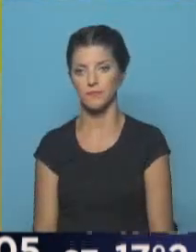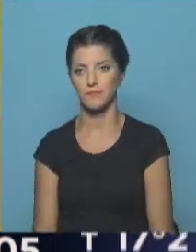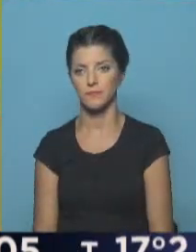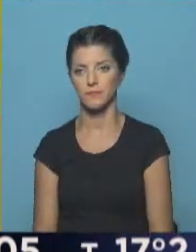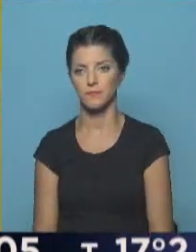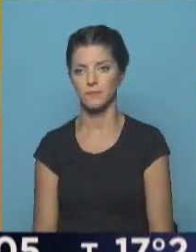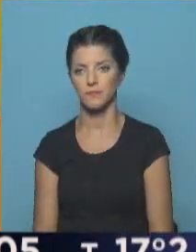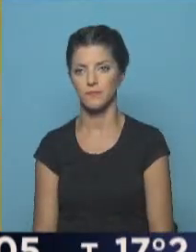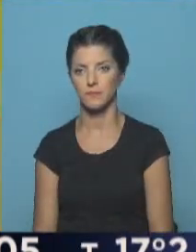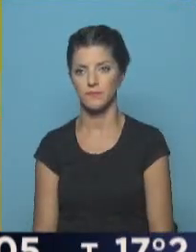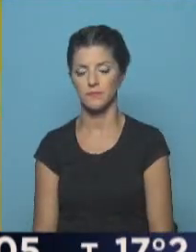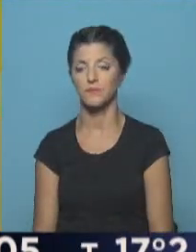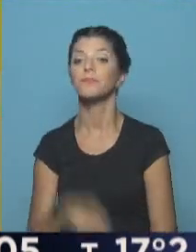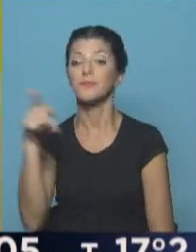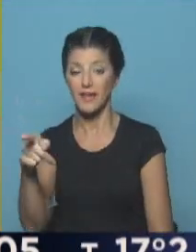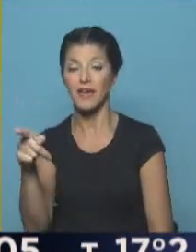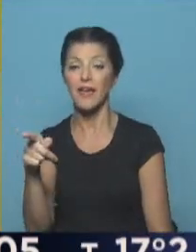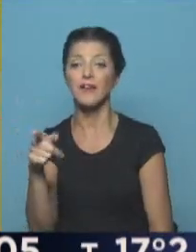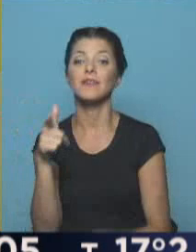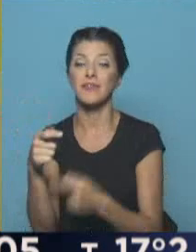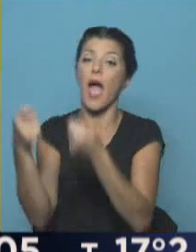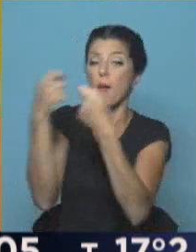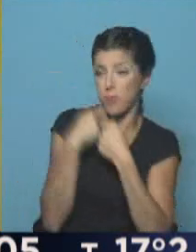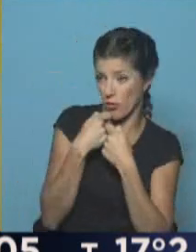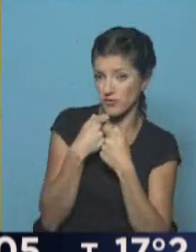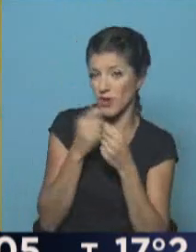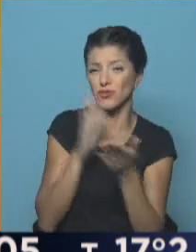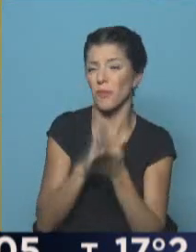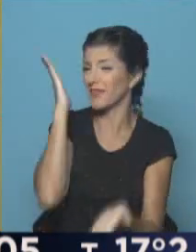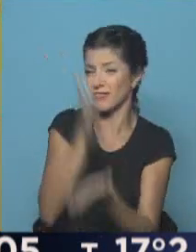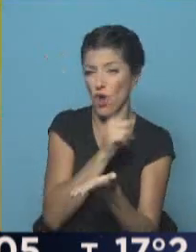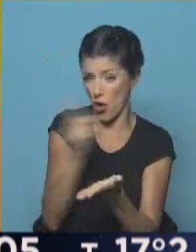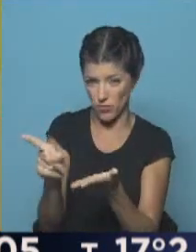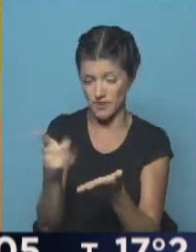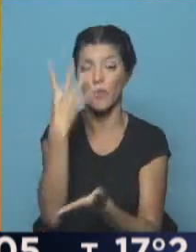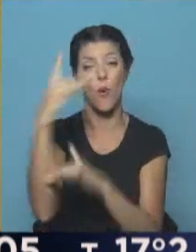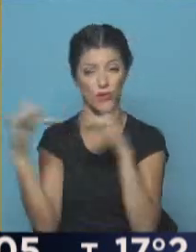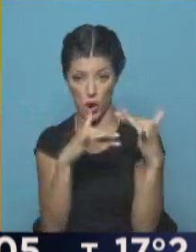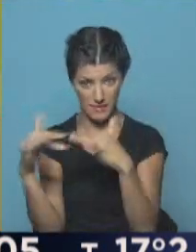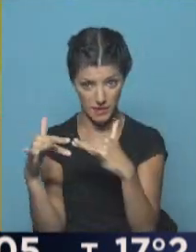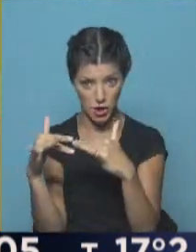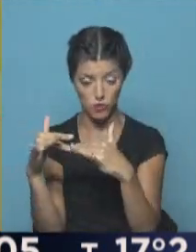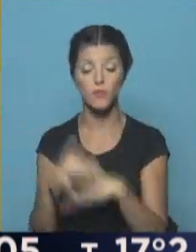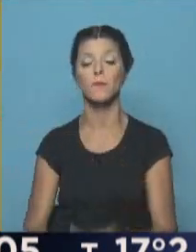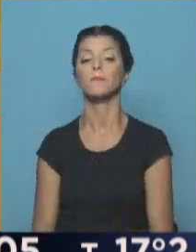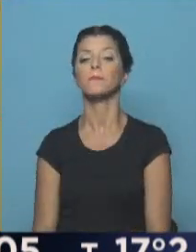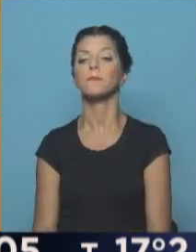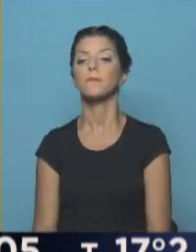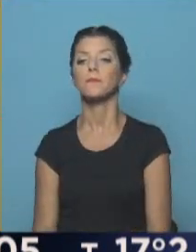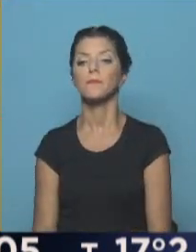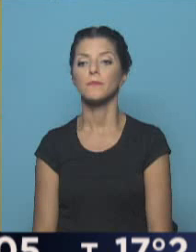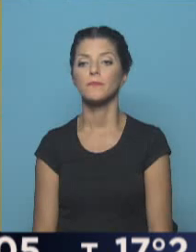disminuir la sanción de 4 partidos que pesa sobre el jugador argentino, y en algún momento intentarán también